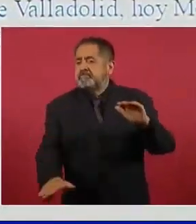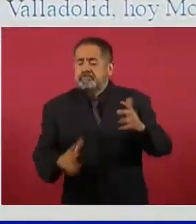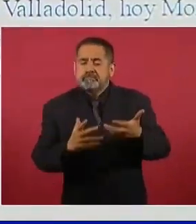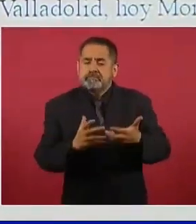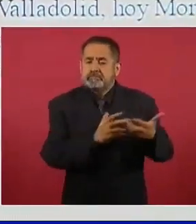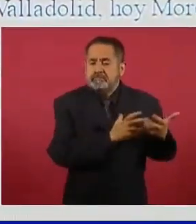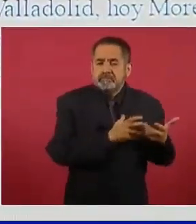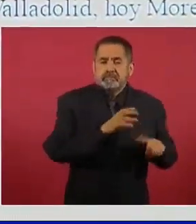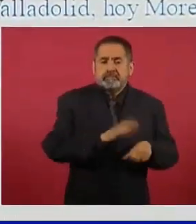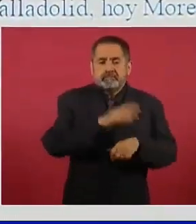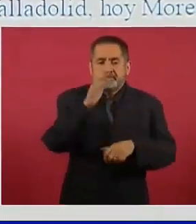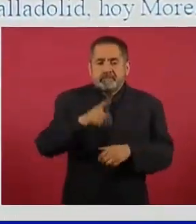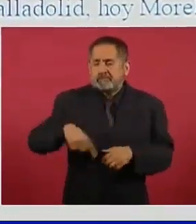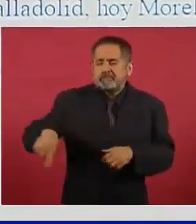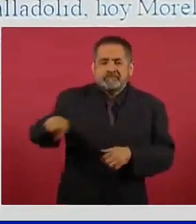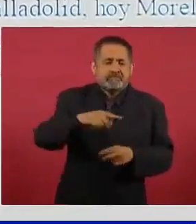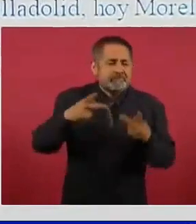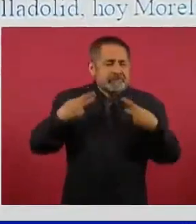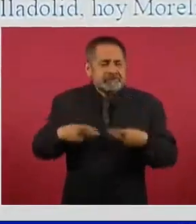y desigualdad en la población.